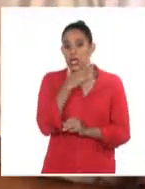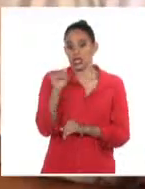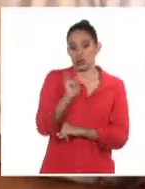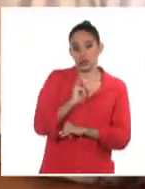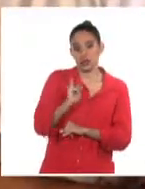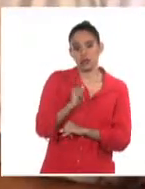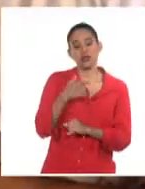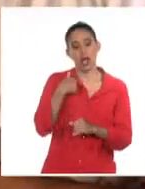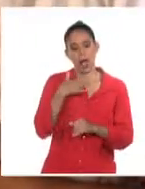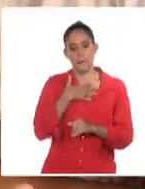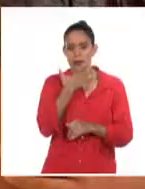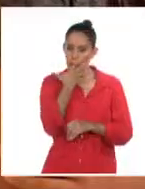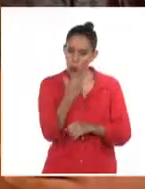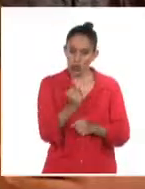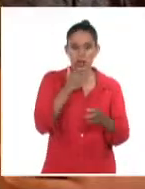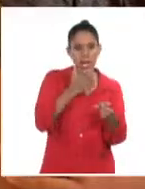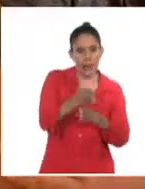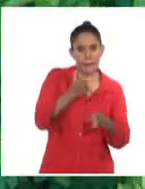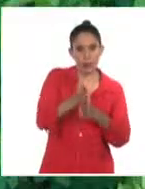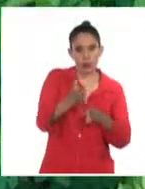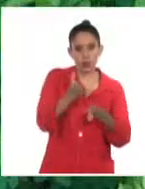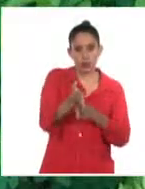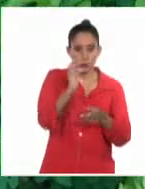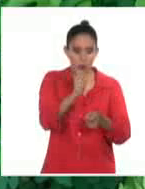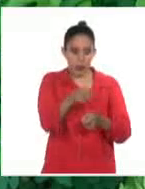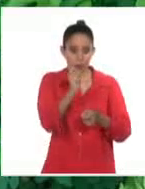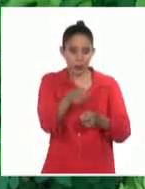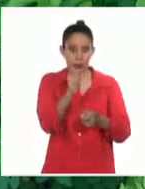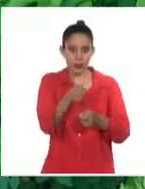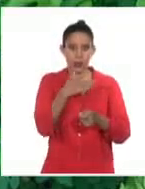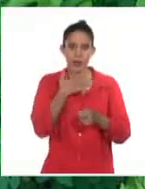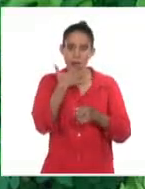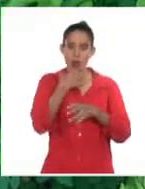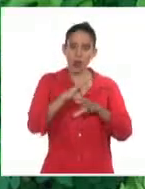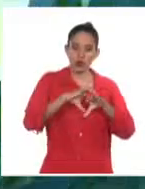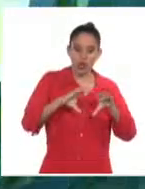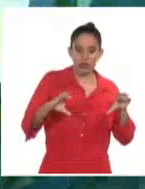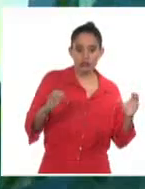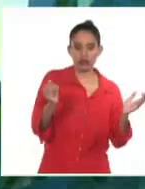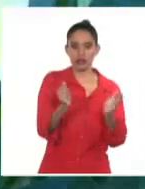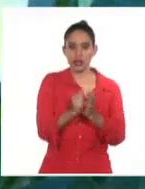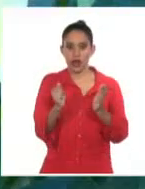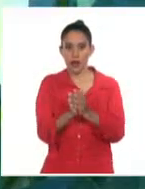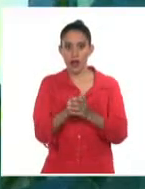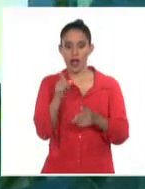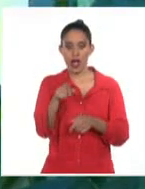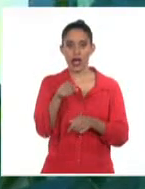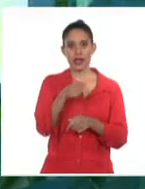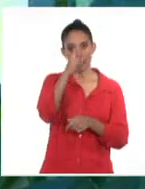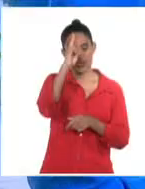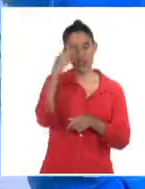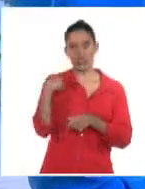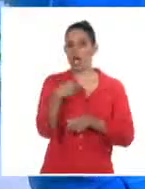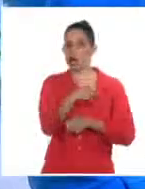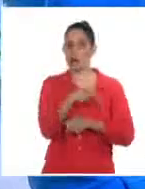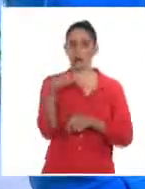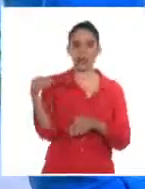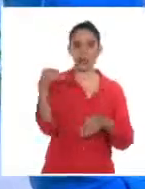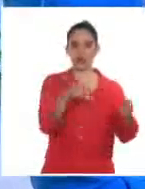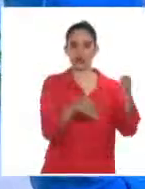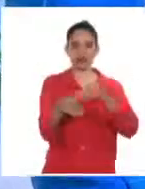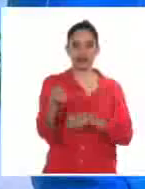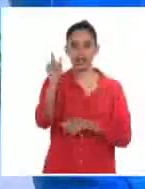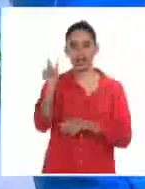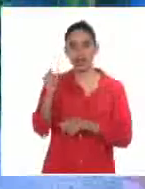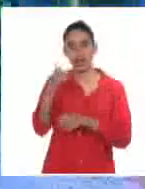gusta. Me gusta el diseño, me gusta el trabajo con madera. Lacey llegó desde la salud pública atraída por la buena recomendación sobre el